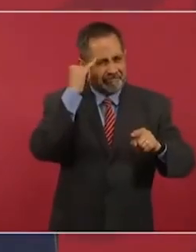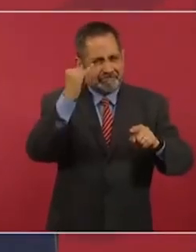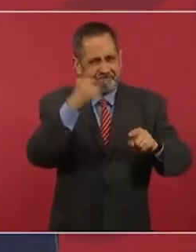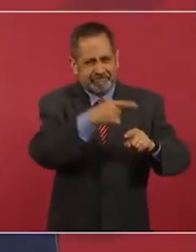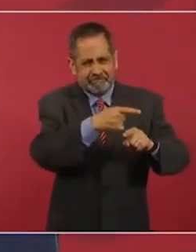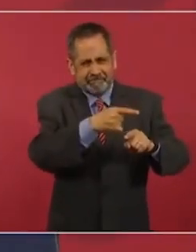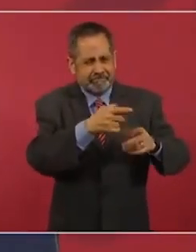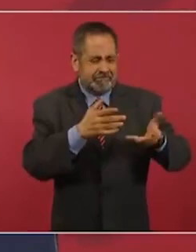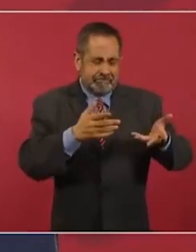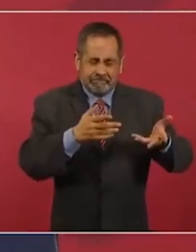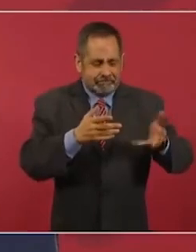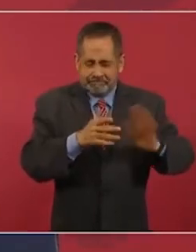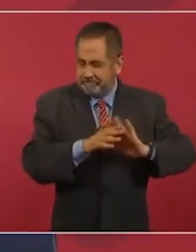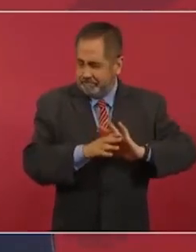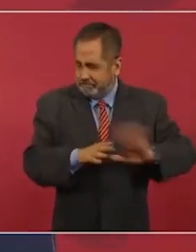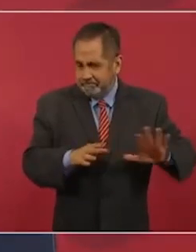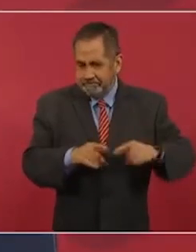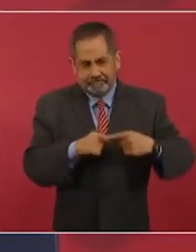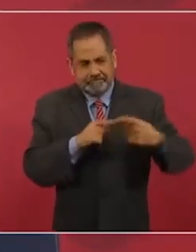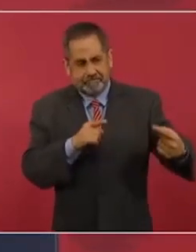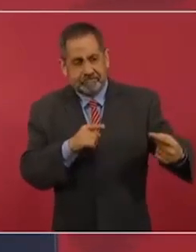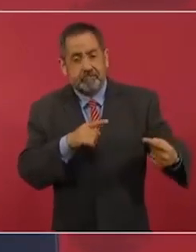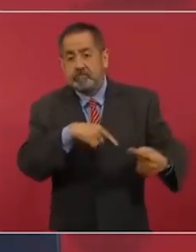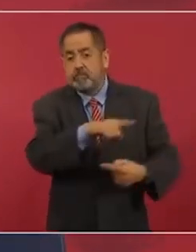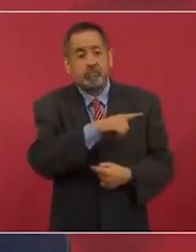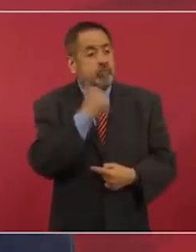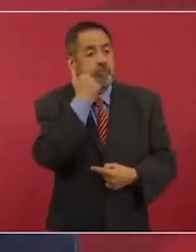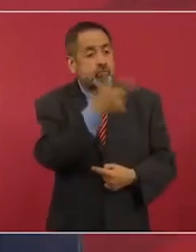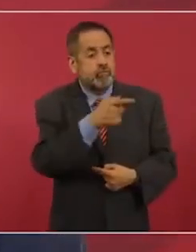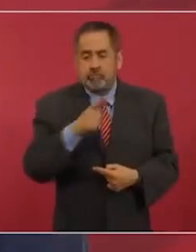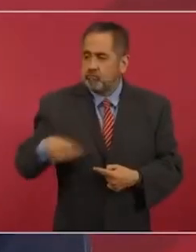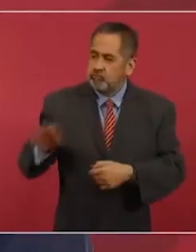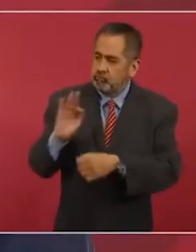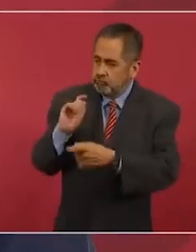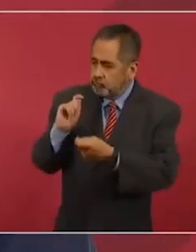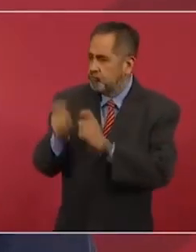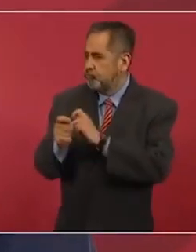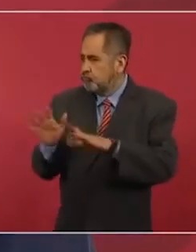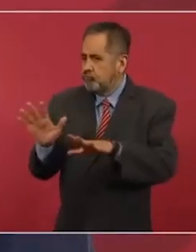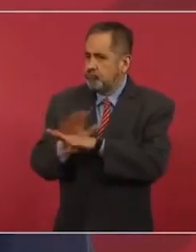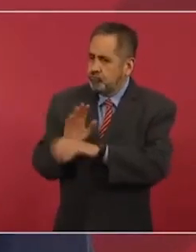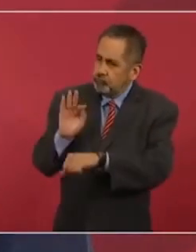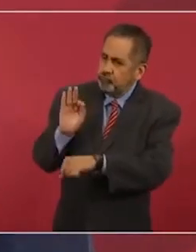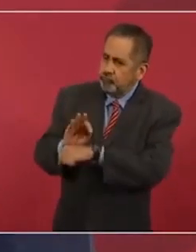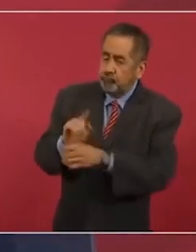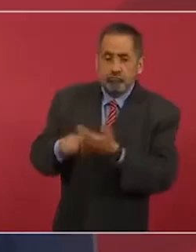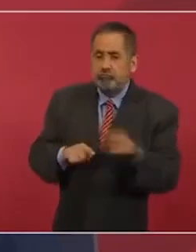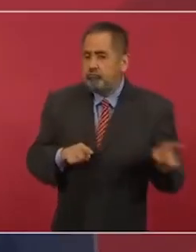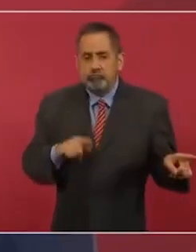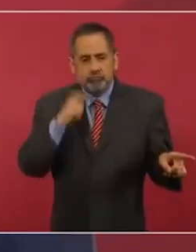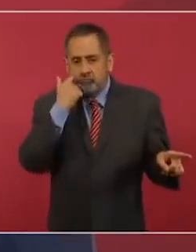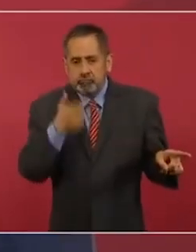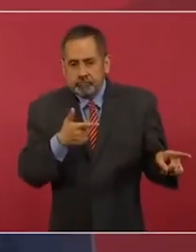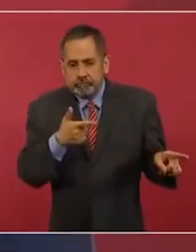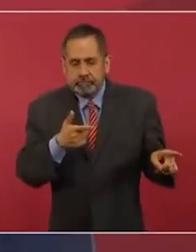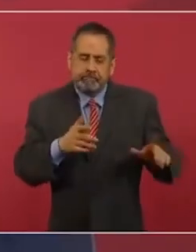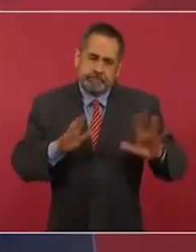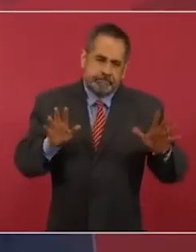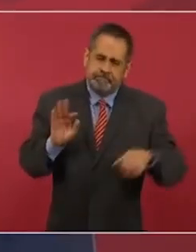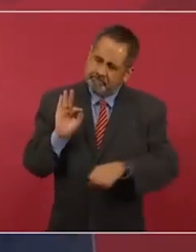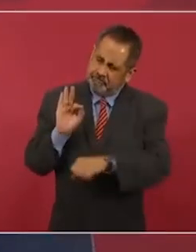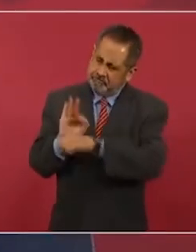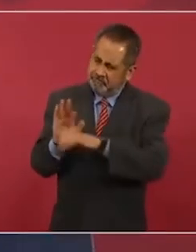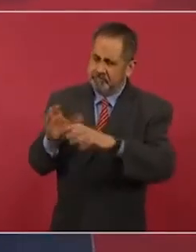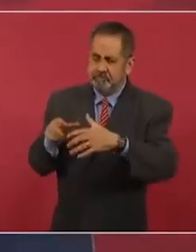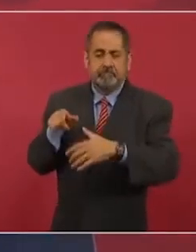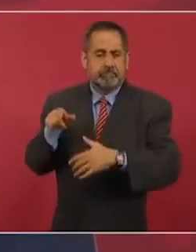a nuestros opositores, a los que no quieren la transformación. Entonces, ya va